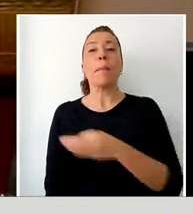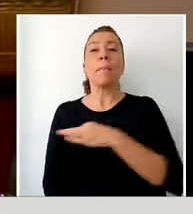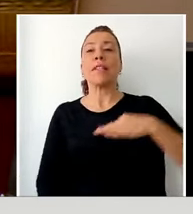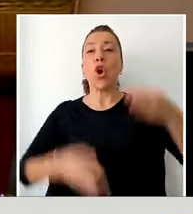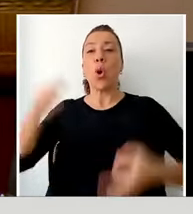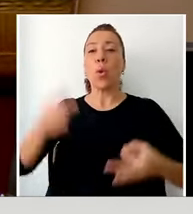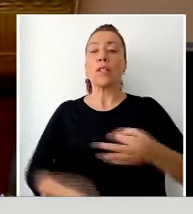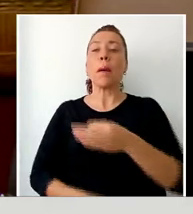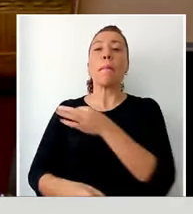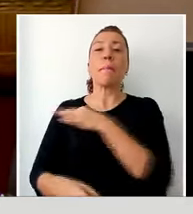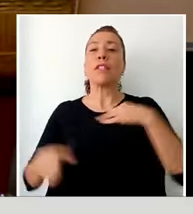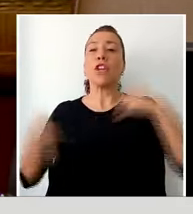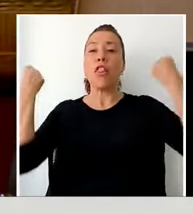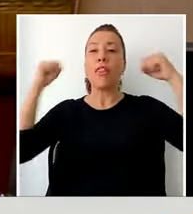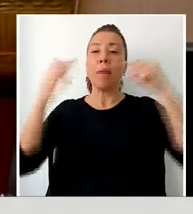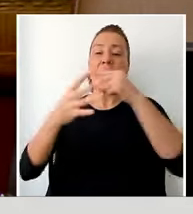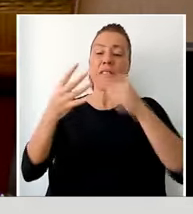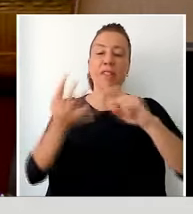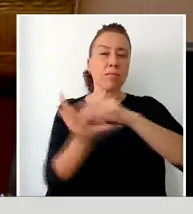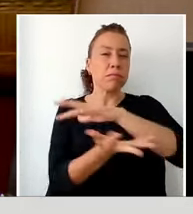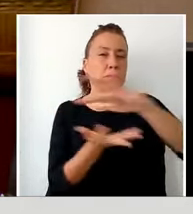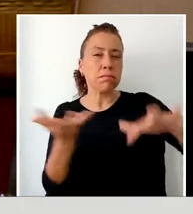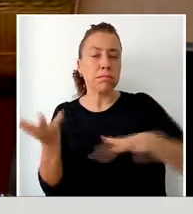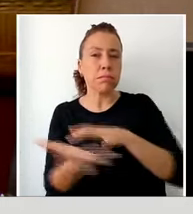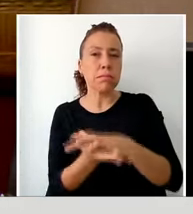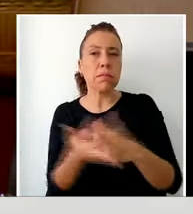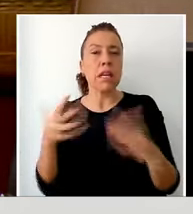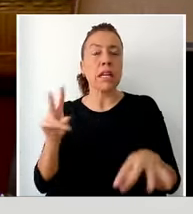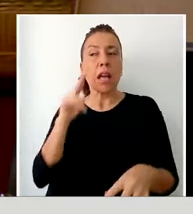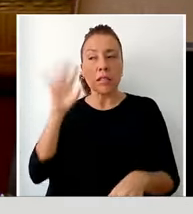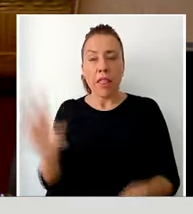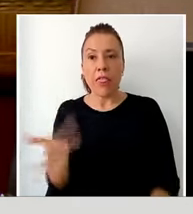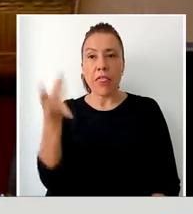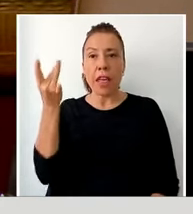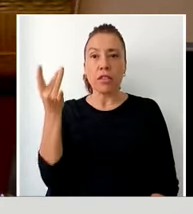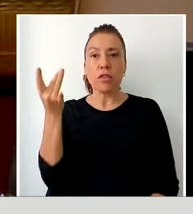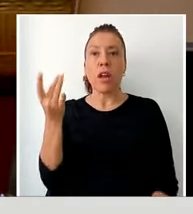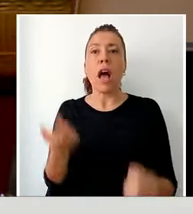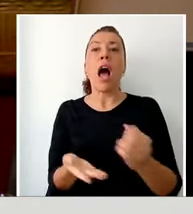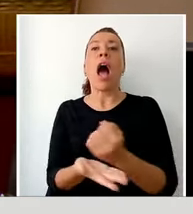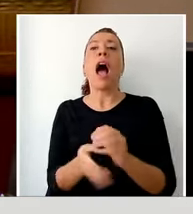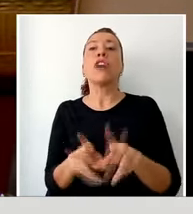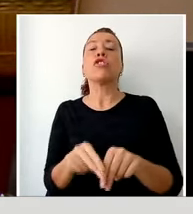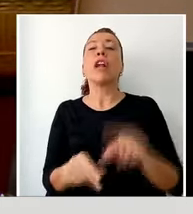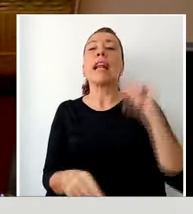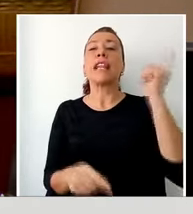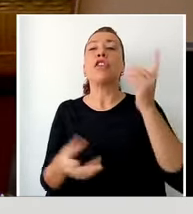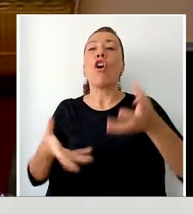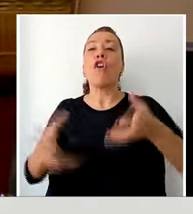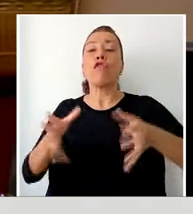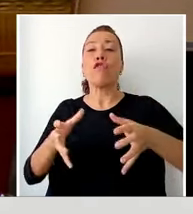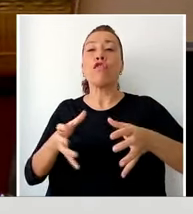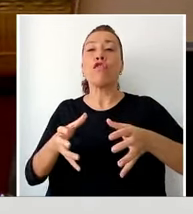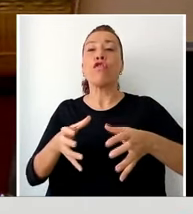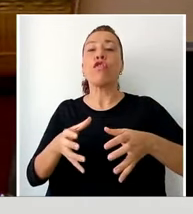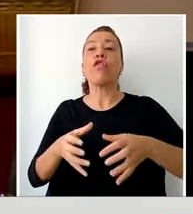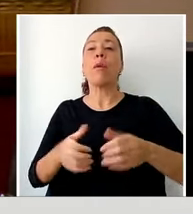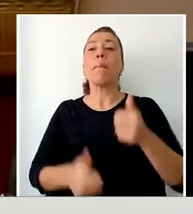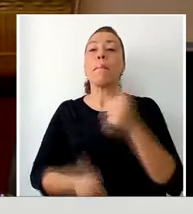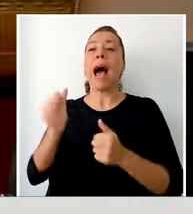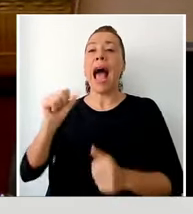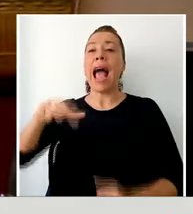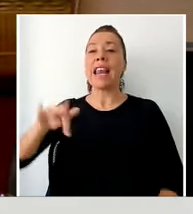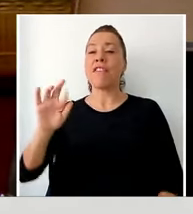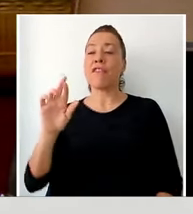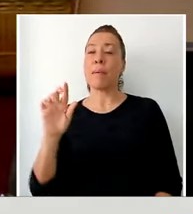en torno a múltiples irregularidades que se han develado sobre la asociación Nacional del fútbol profesional anfp hoy en incierto control de